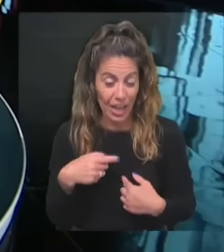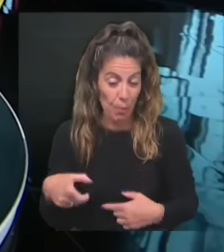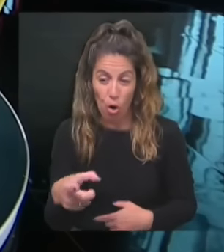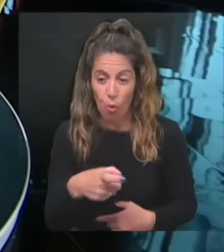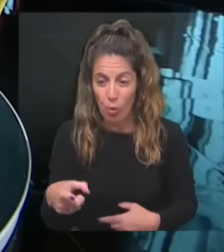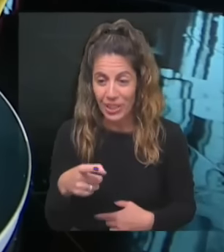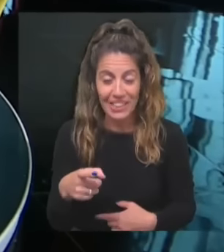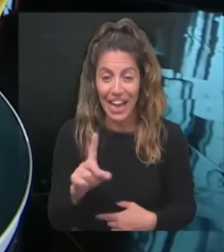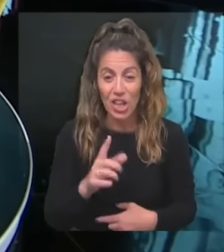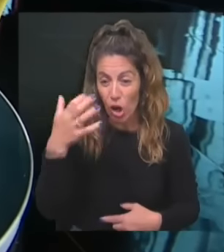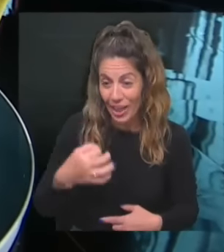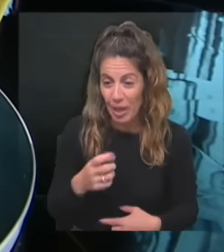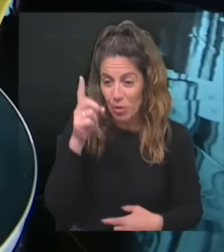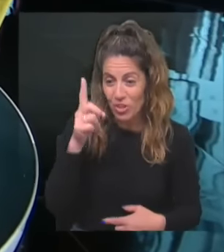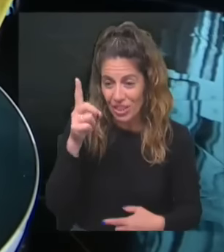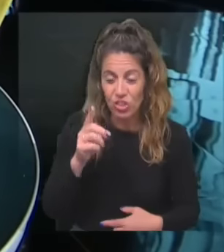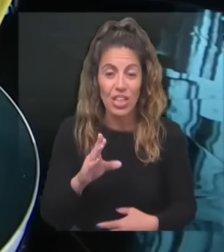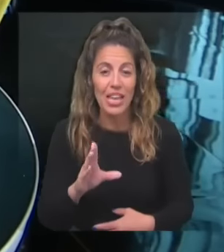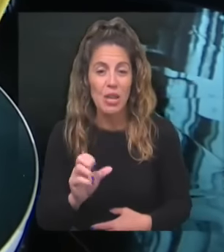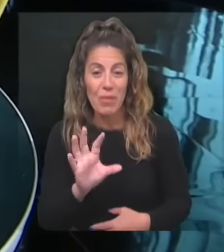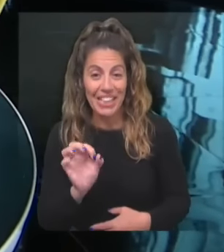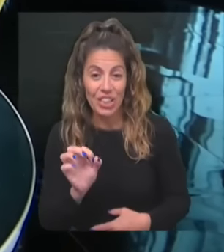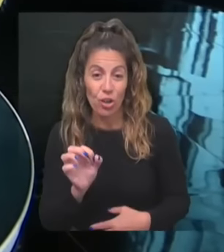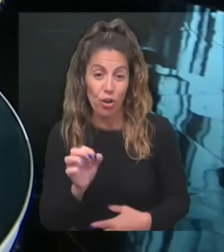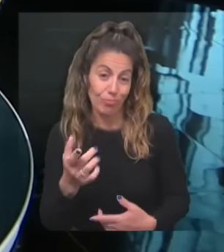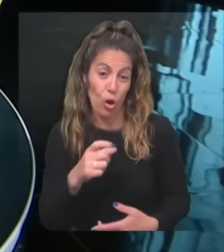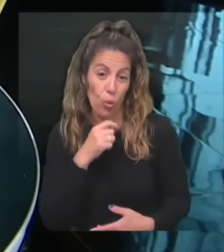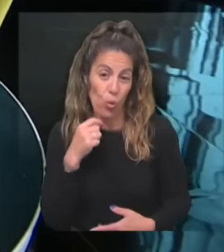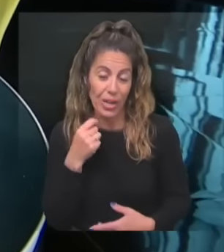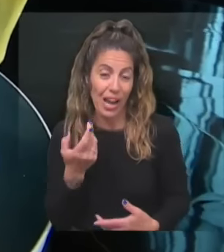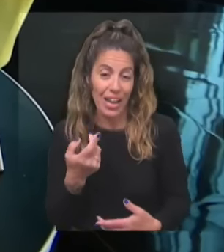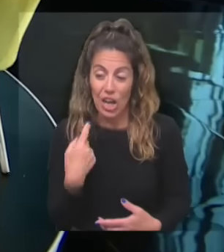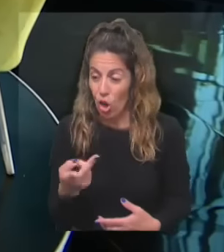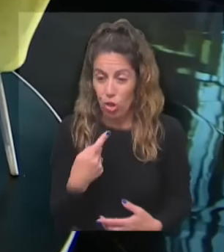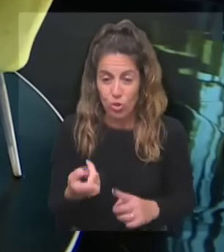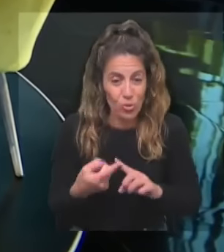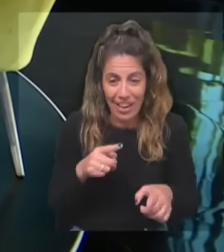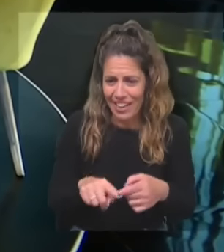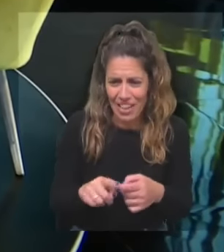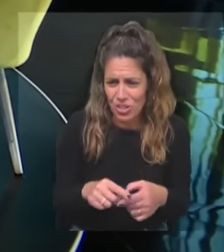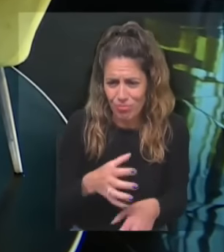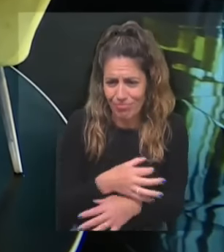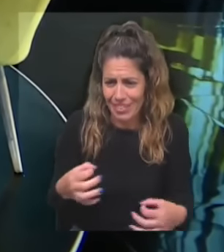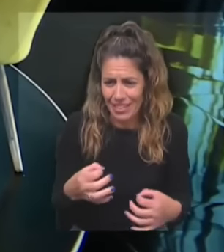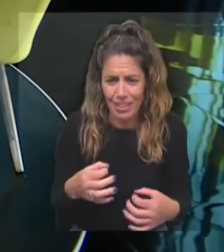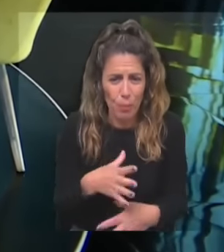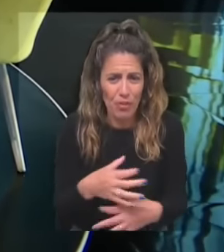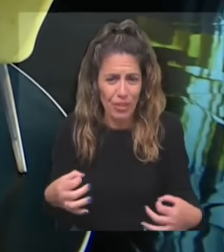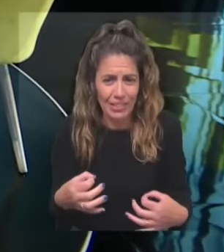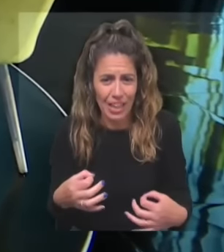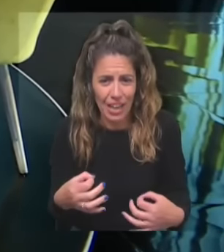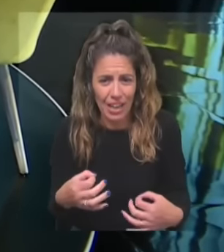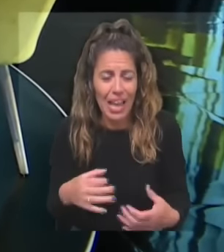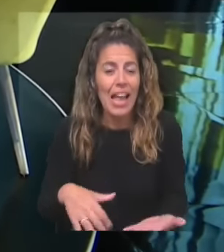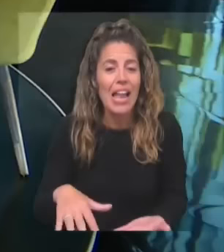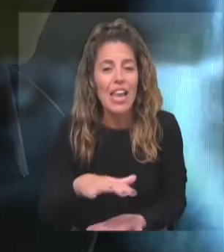teníamos una relación entrañable de pensamiento, de sintonía, de sinergia. Formidable, ¿no? La